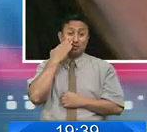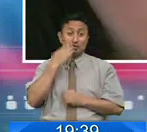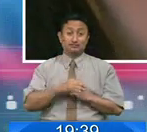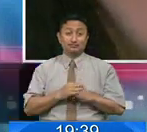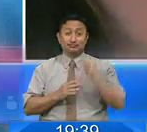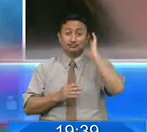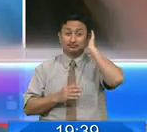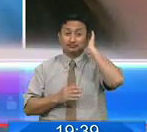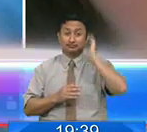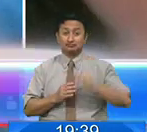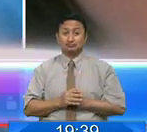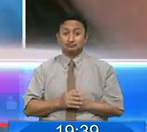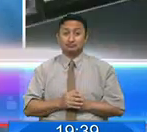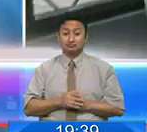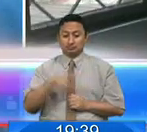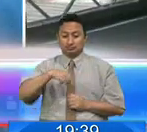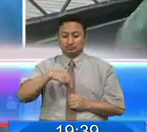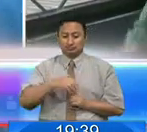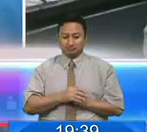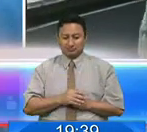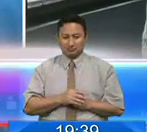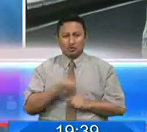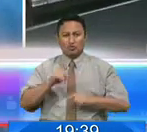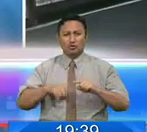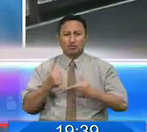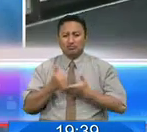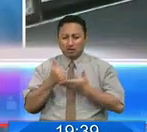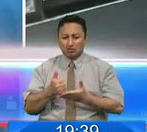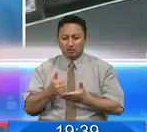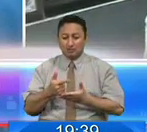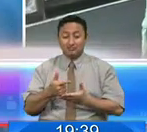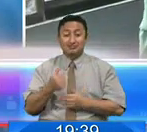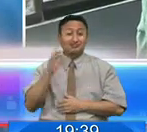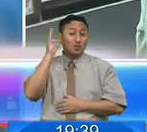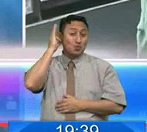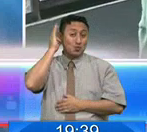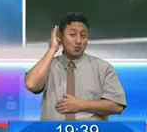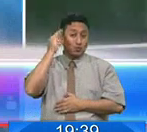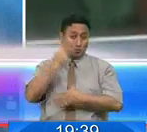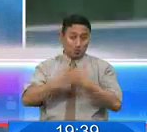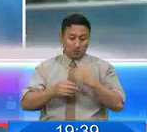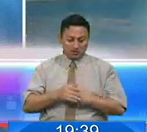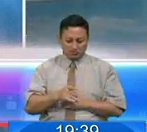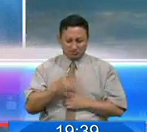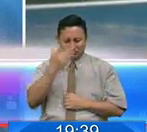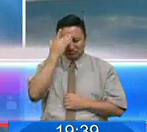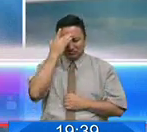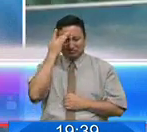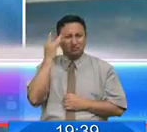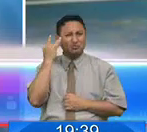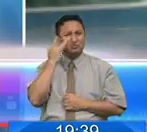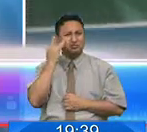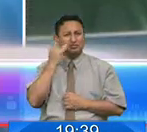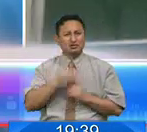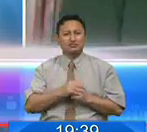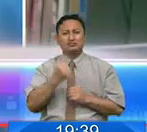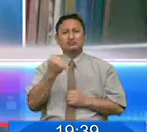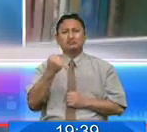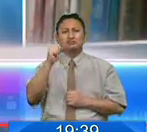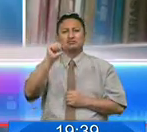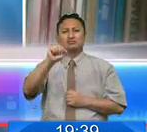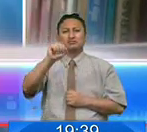pasan sin entender lo necesario para dar entrenamiento a sarita esta extraña enfermedad este síndrome de sotos